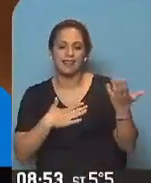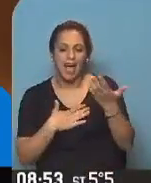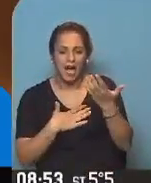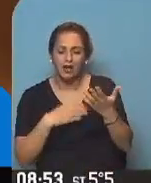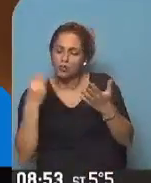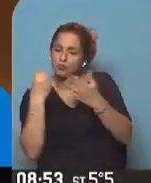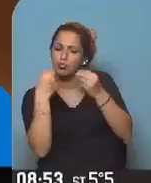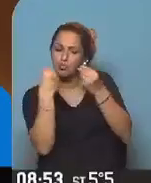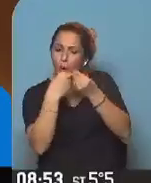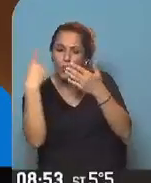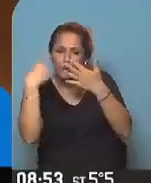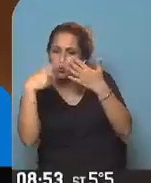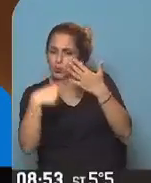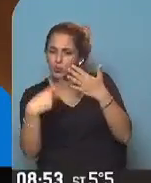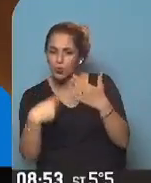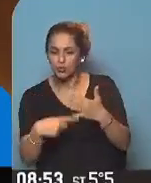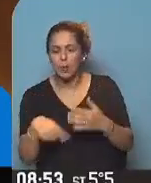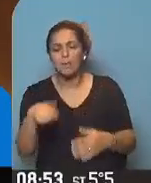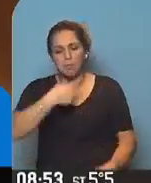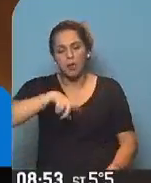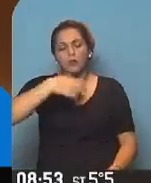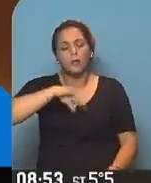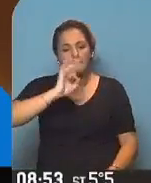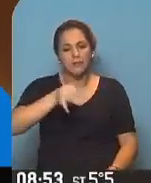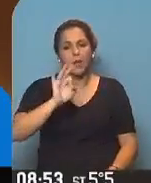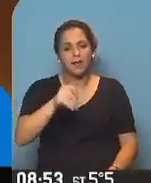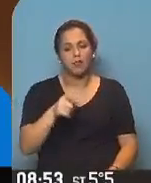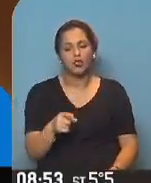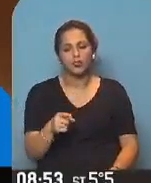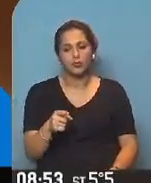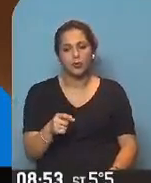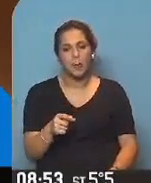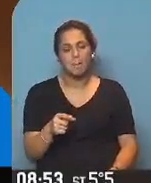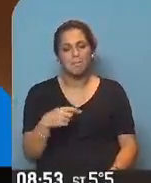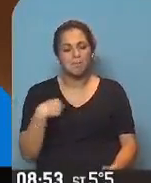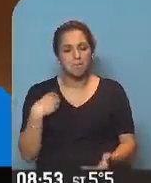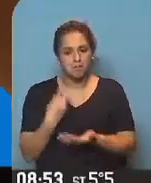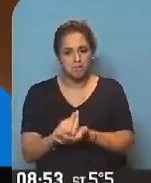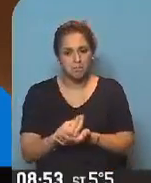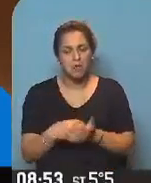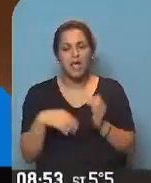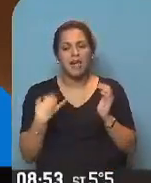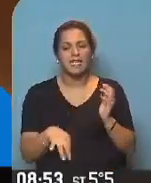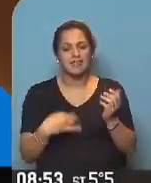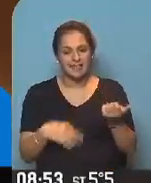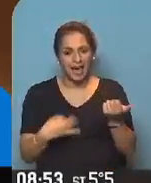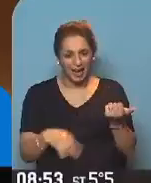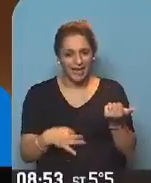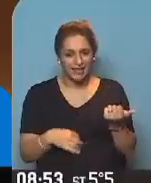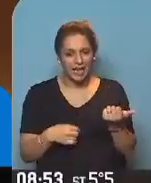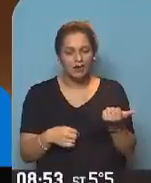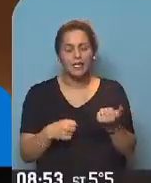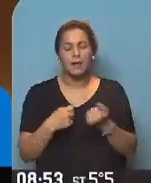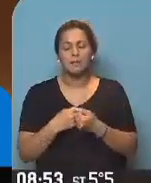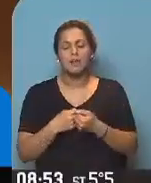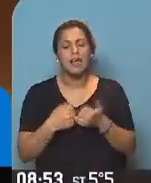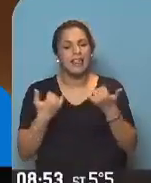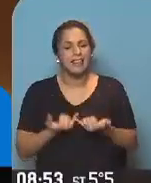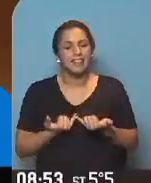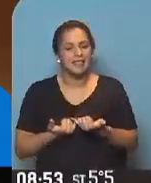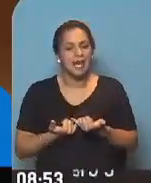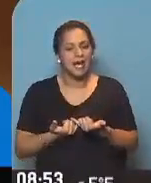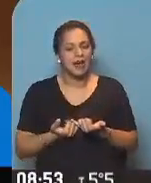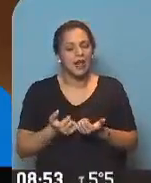nosotros sabemos desde desde que asumimos el instrumento que la guitarra tiene una